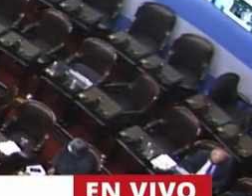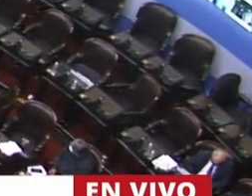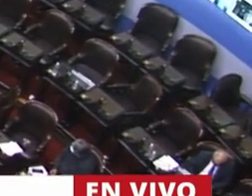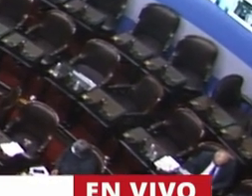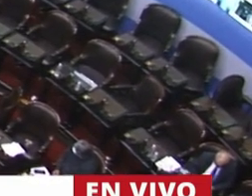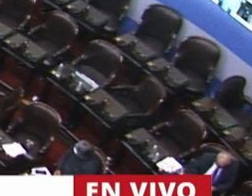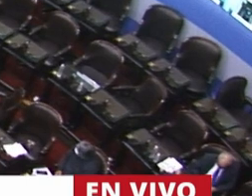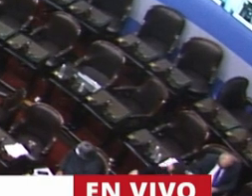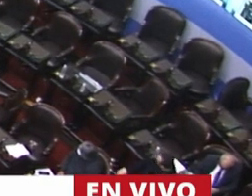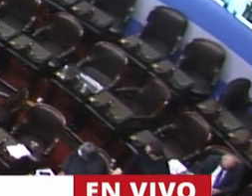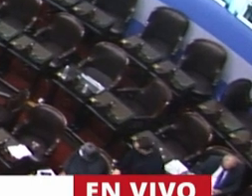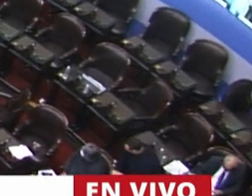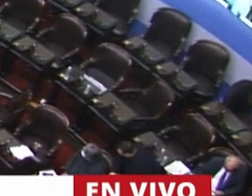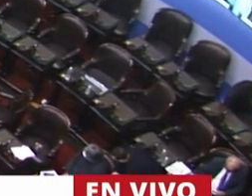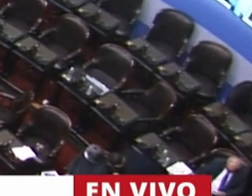a